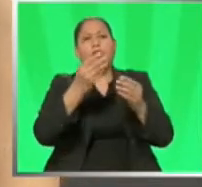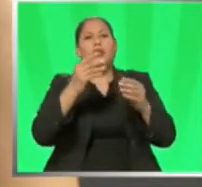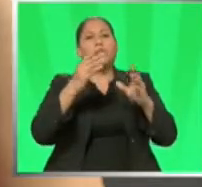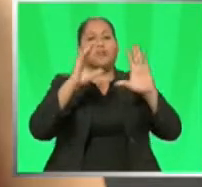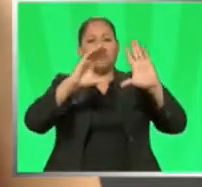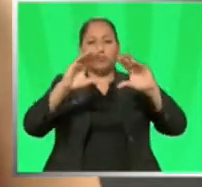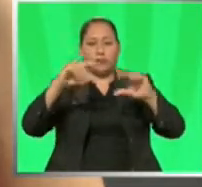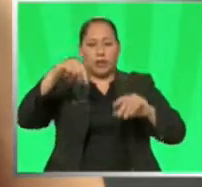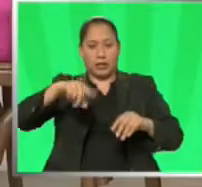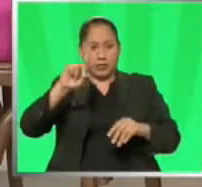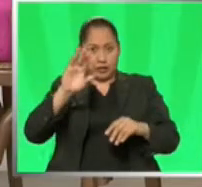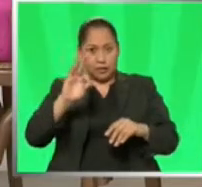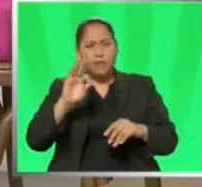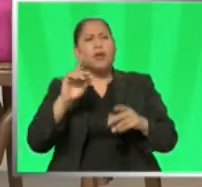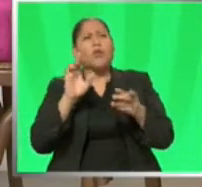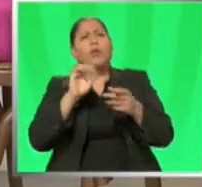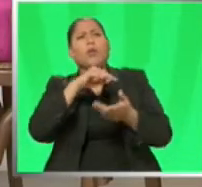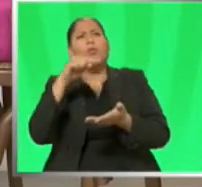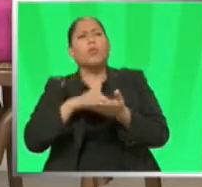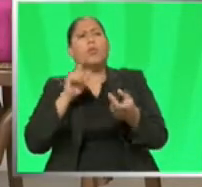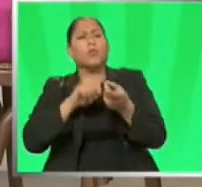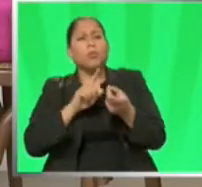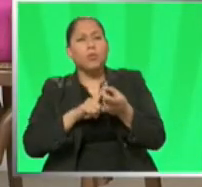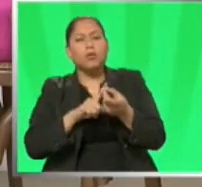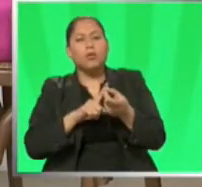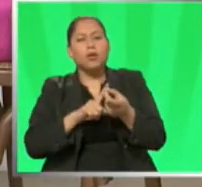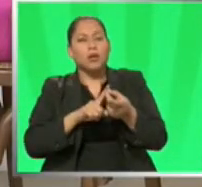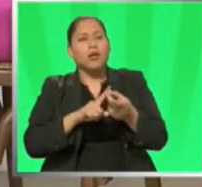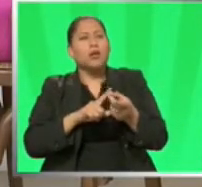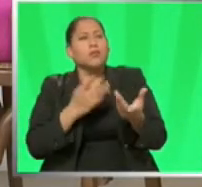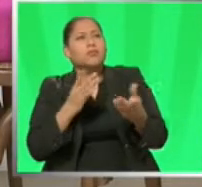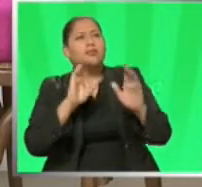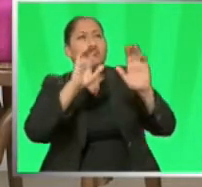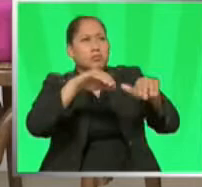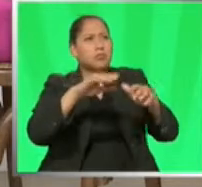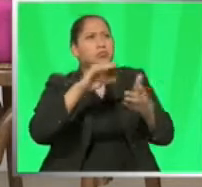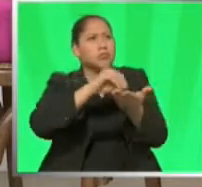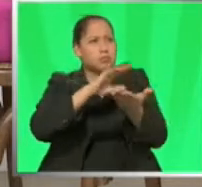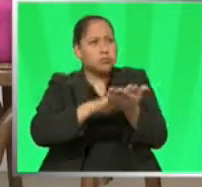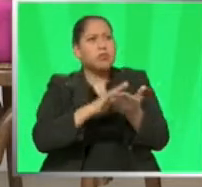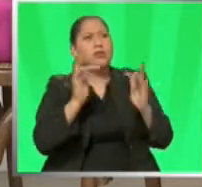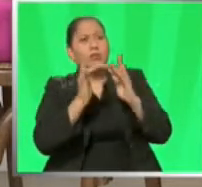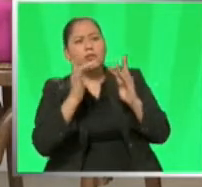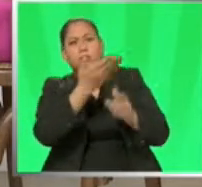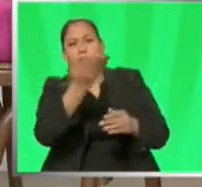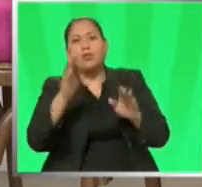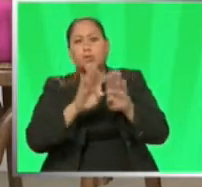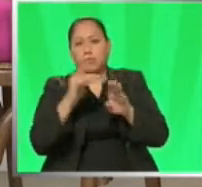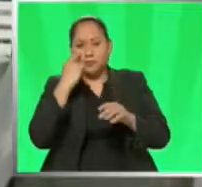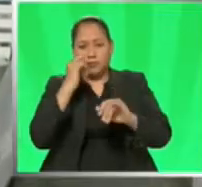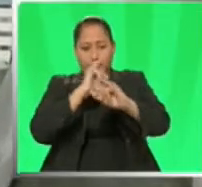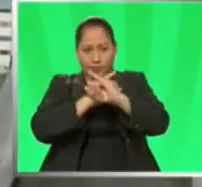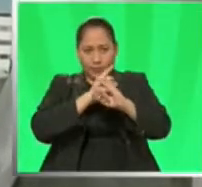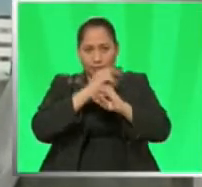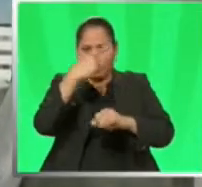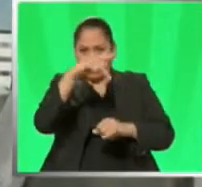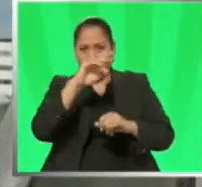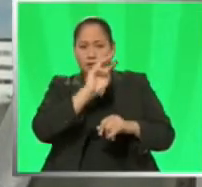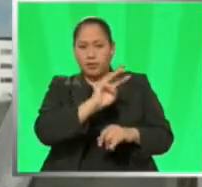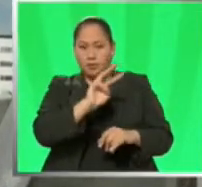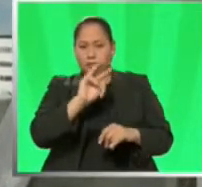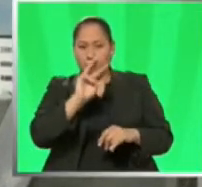talleres en el Distrito Federal o dónde pueden encontrarlos o estar con ustedes en contacto? Bueno, nuestra página de internet